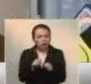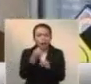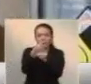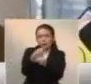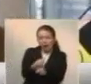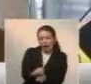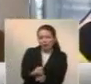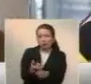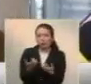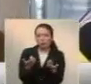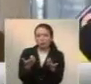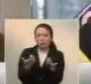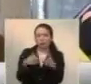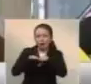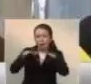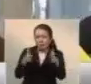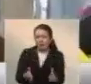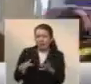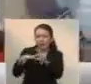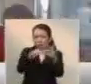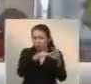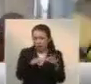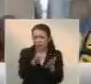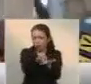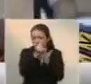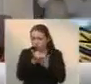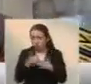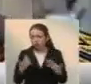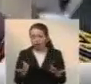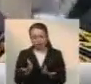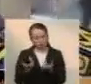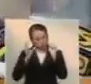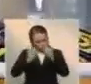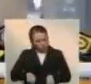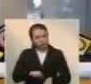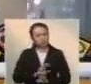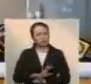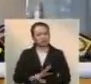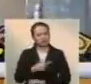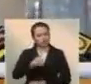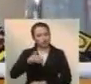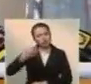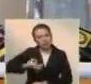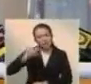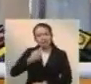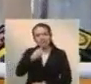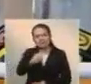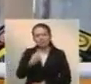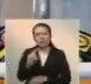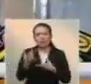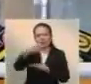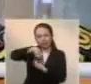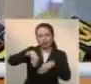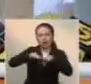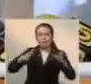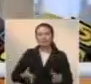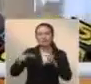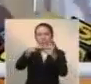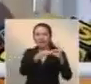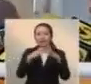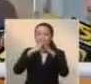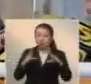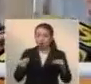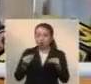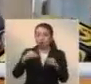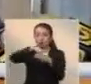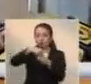por la unidad, la llamada mesa de la unidad. Por supuesto, vale. Yo creo que la mesa de la unidad, yo siempre he dicho, dentro de la mesa de la unidad, todo fuera de ella, nada.